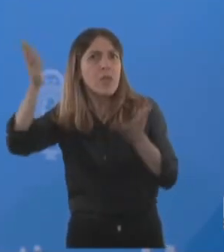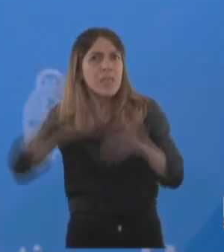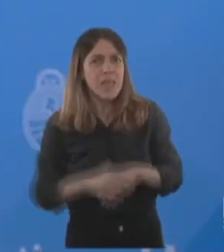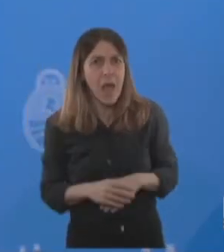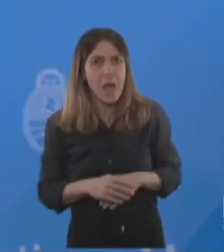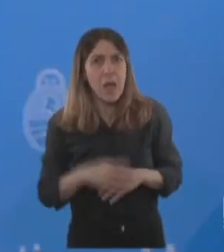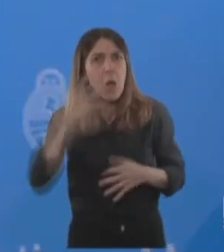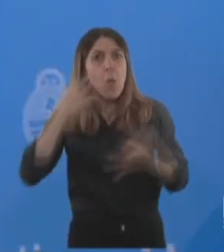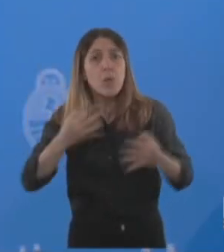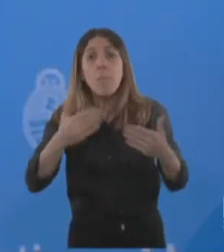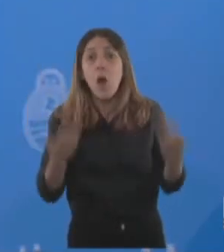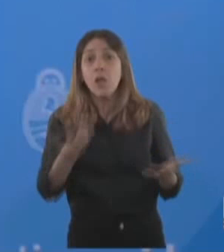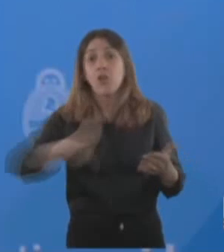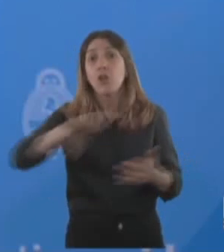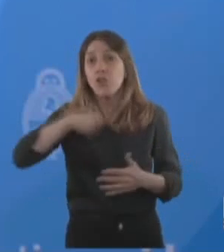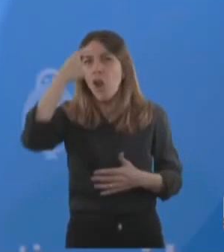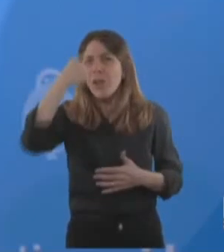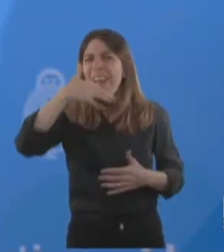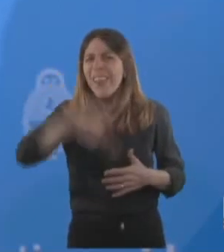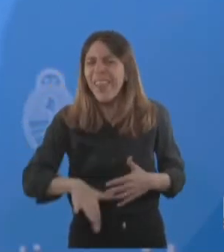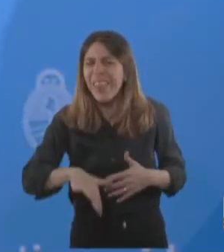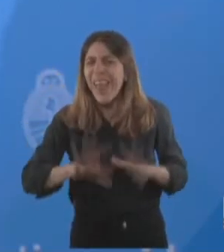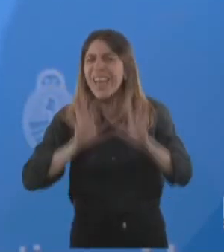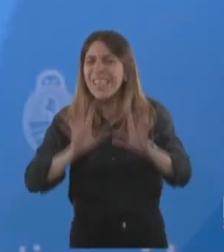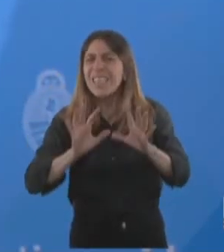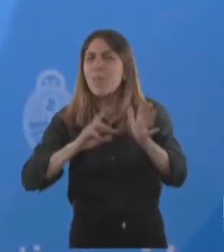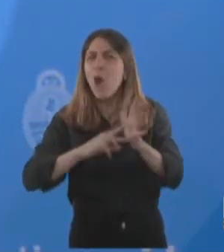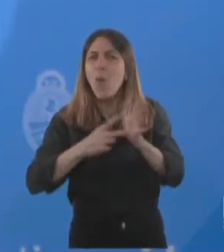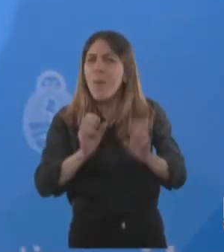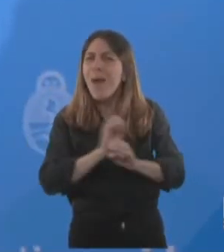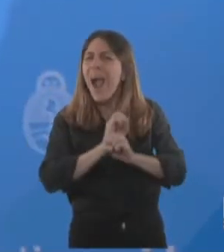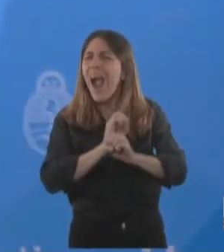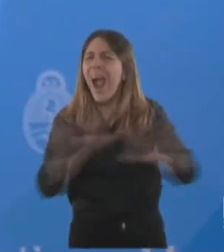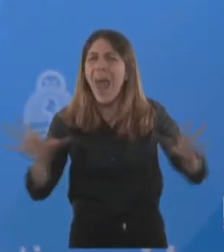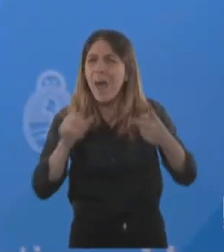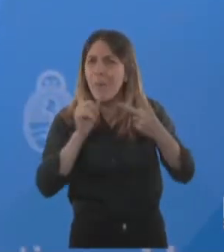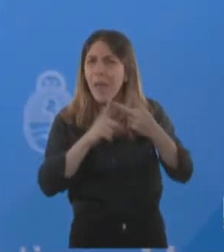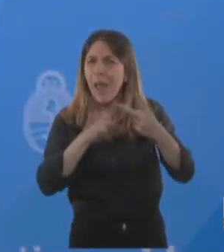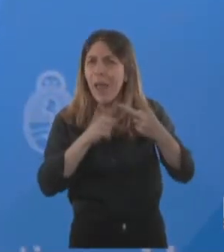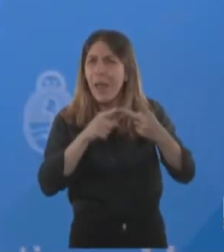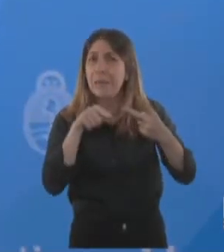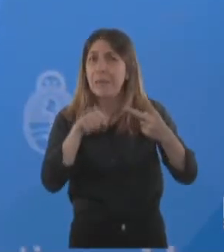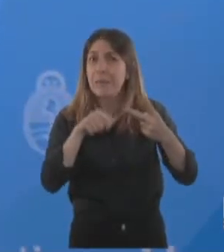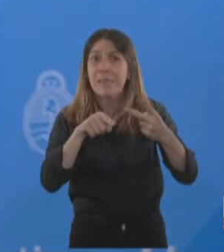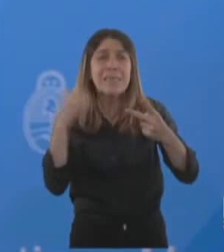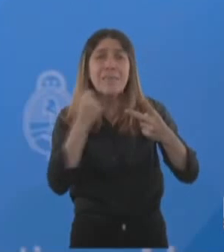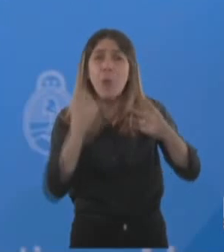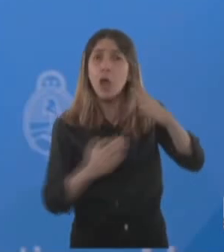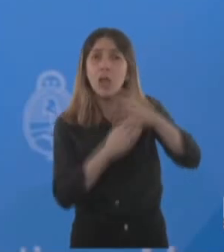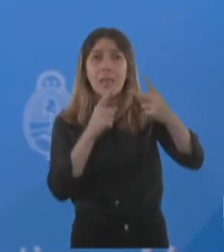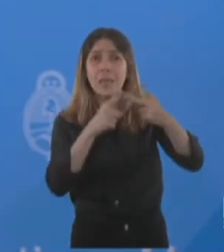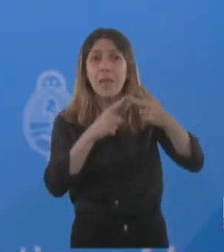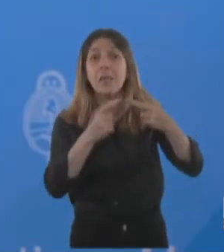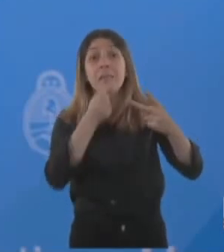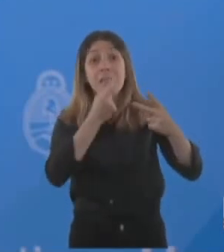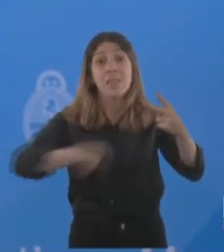La necesidad de que entendamos la dimensión del problema es central, porque si